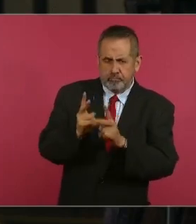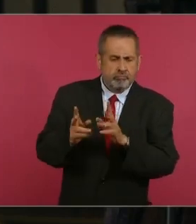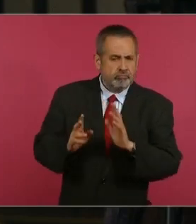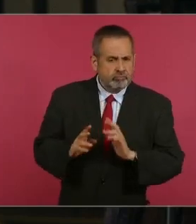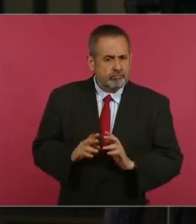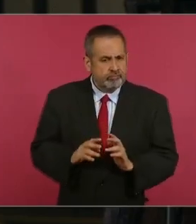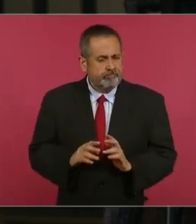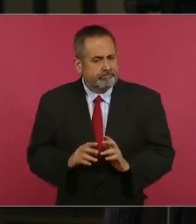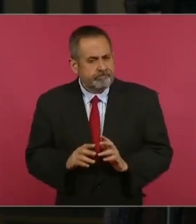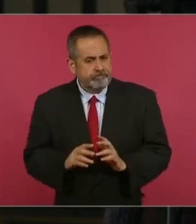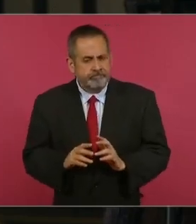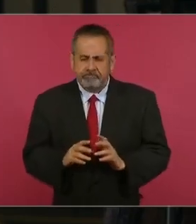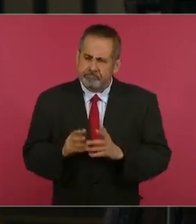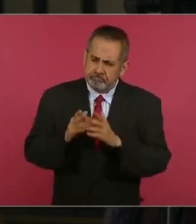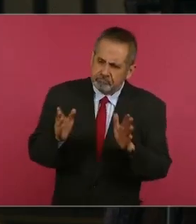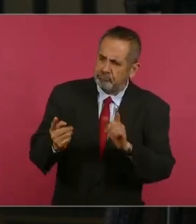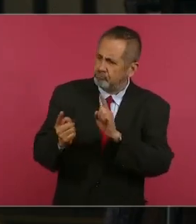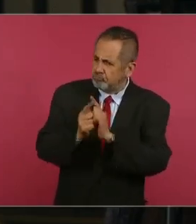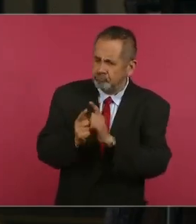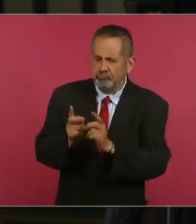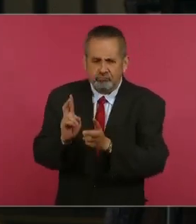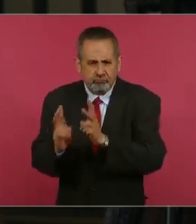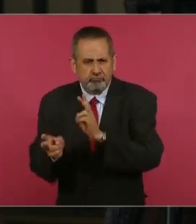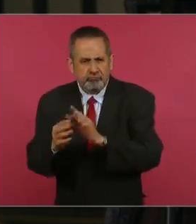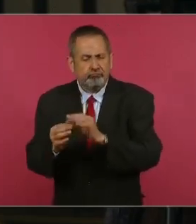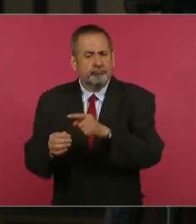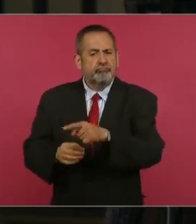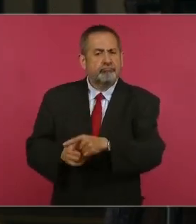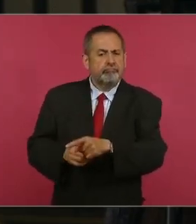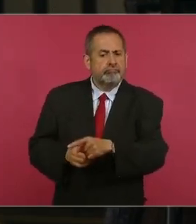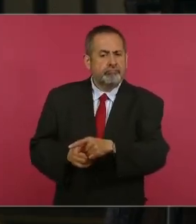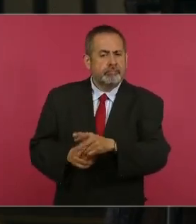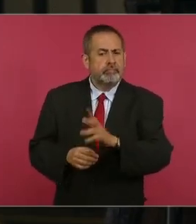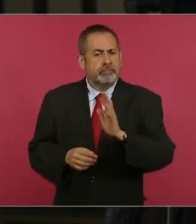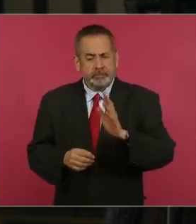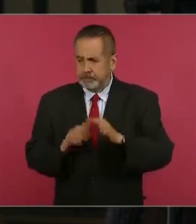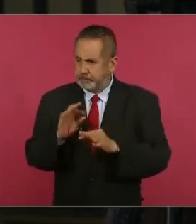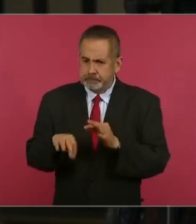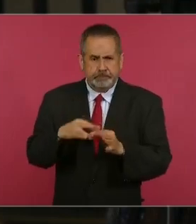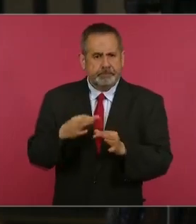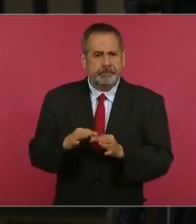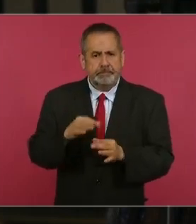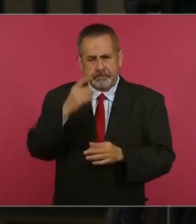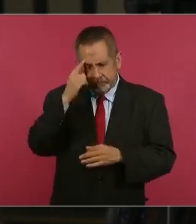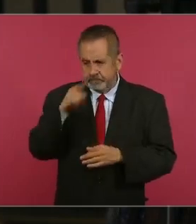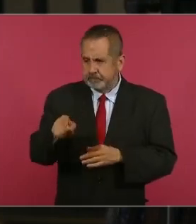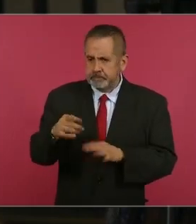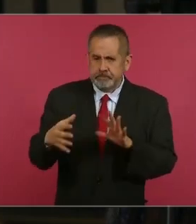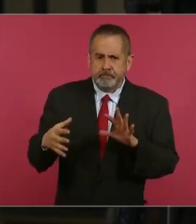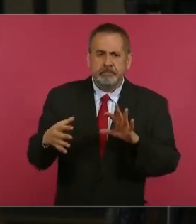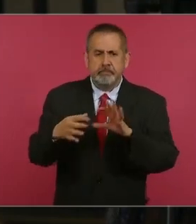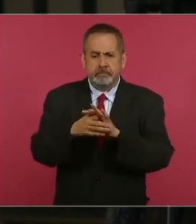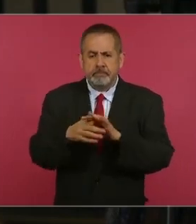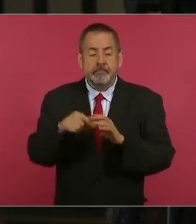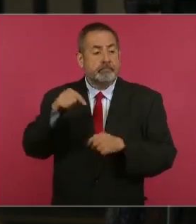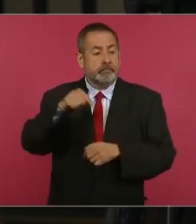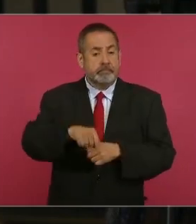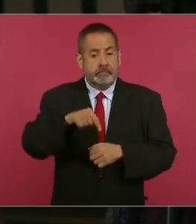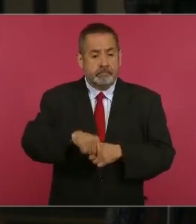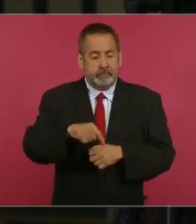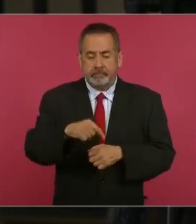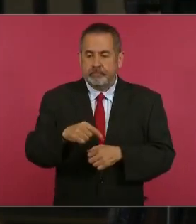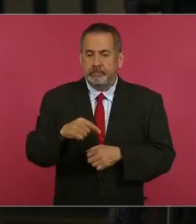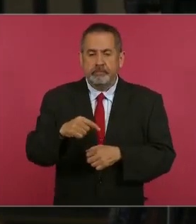muy abierta, donde inclusive comentó que está lista para la construcción del segundo puente de la